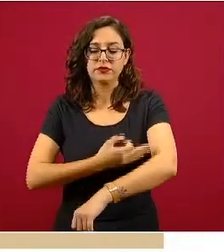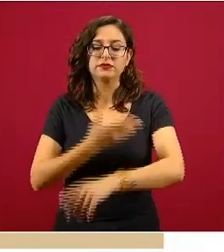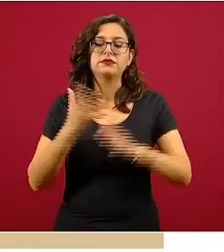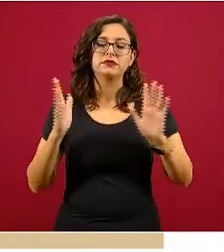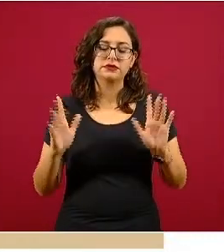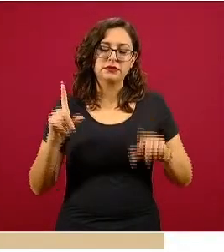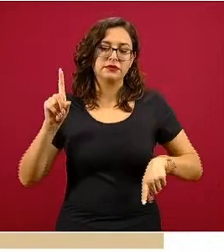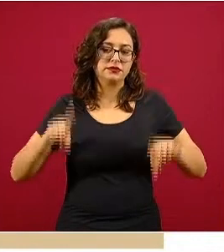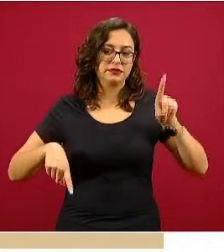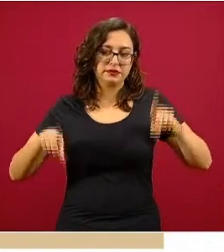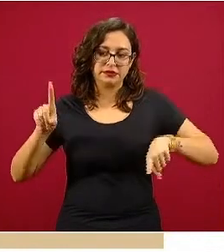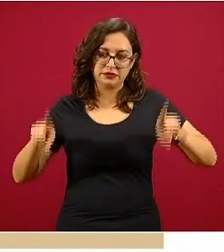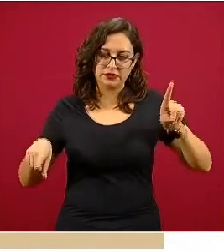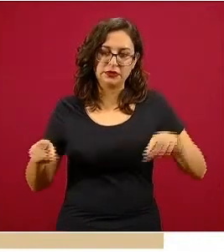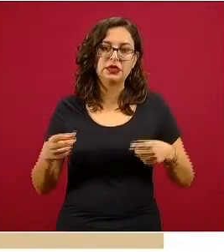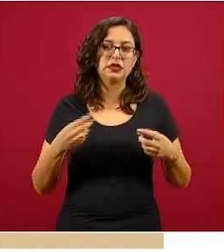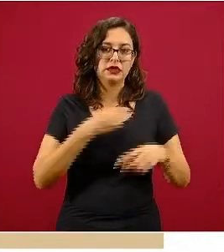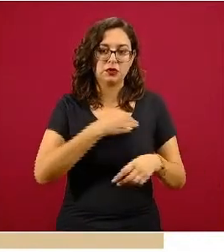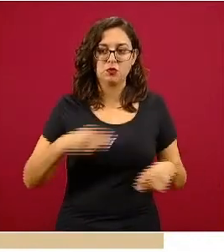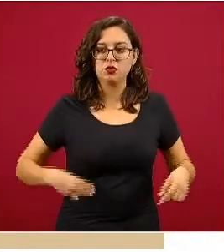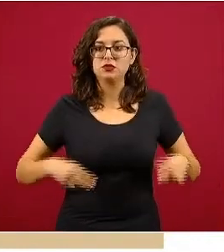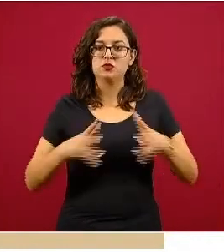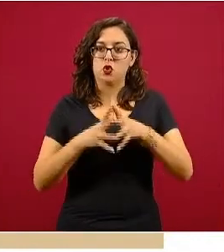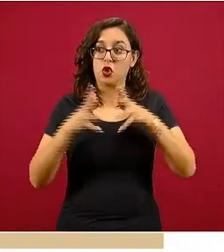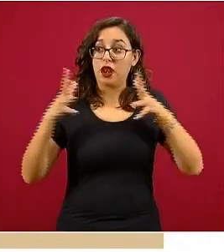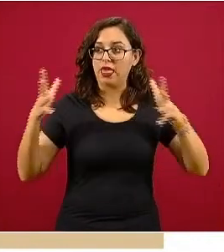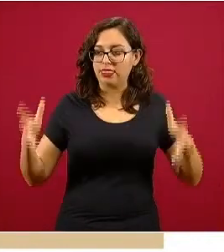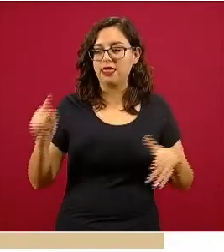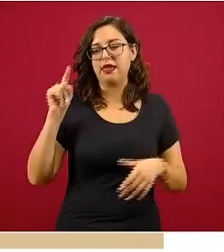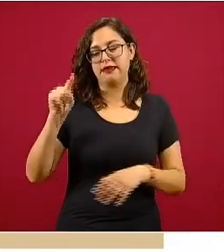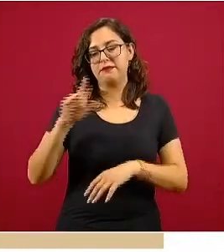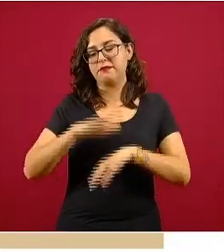un rebrote en los municipios grandes o principales